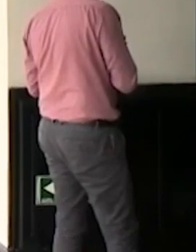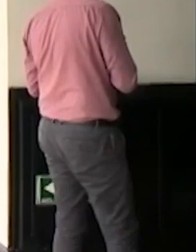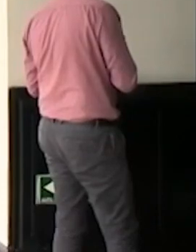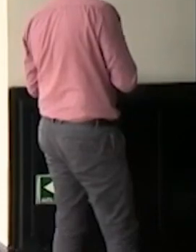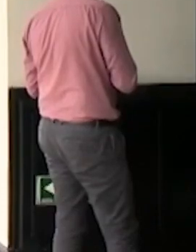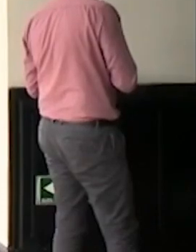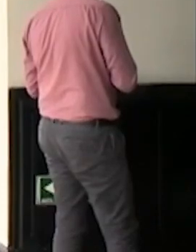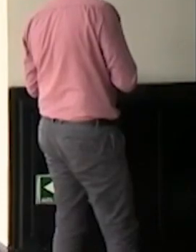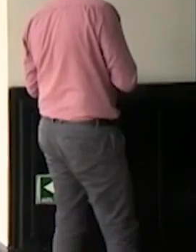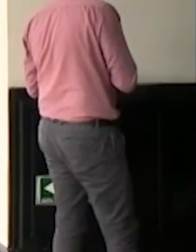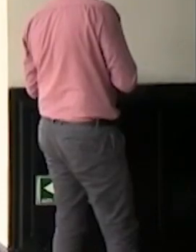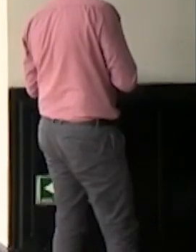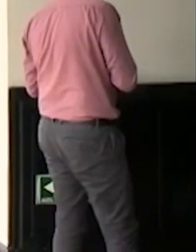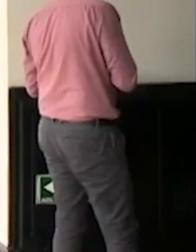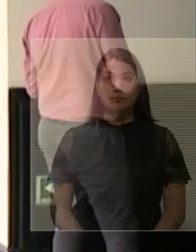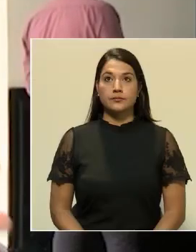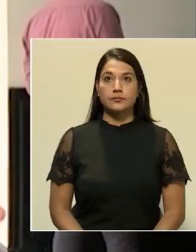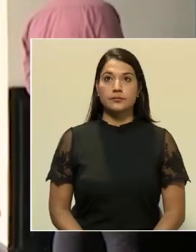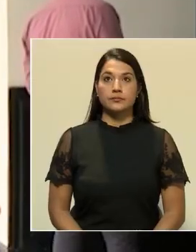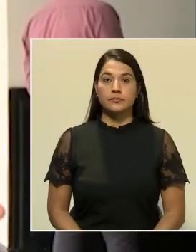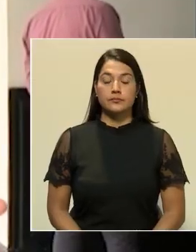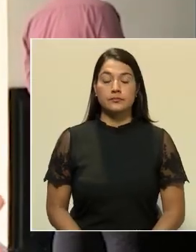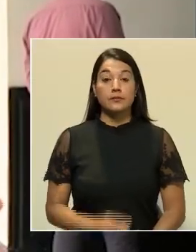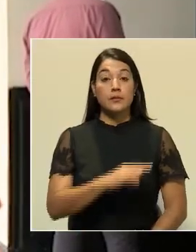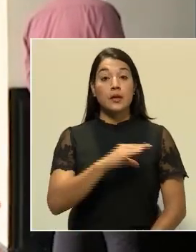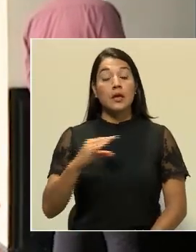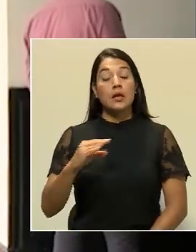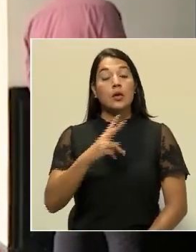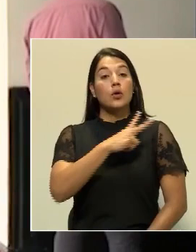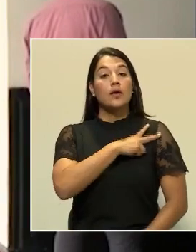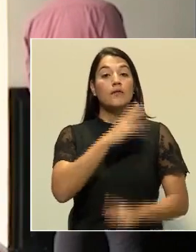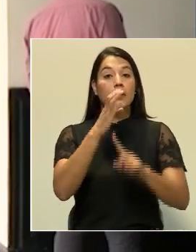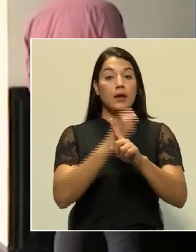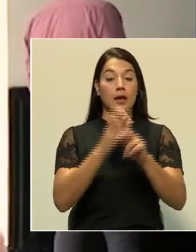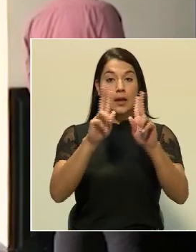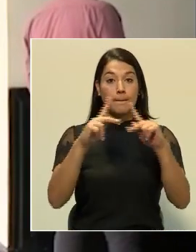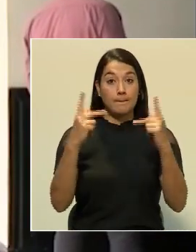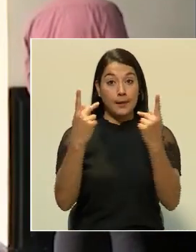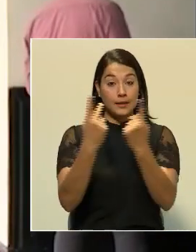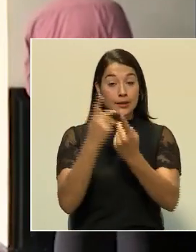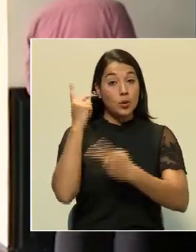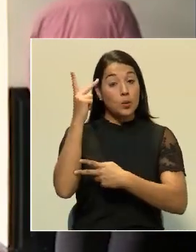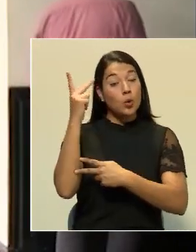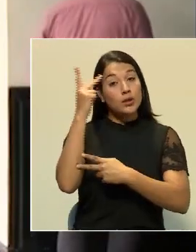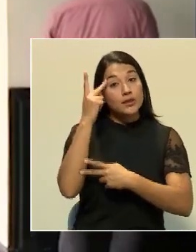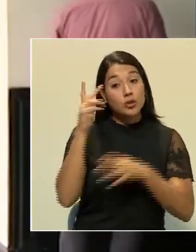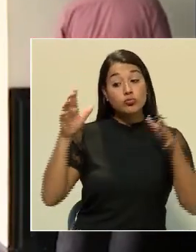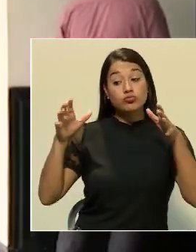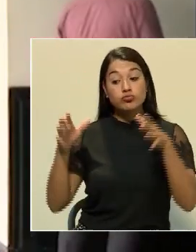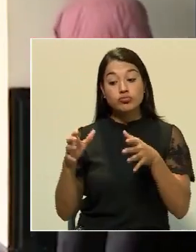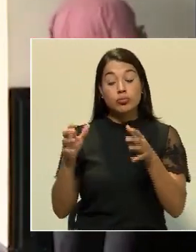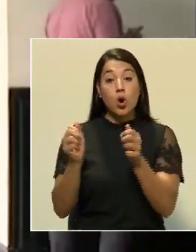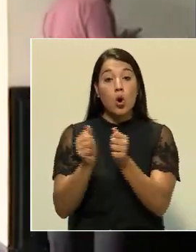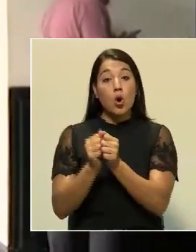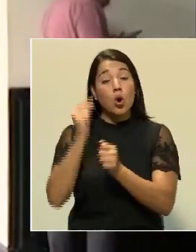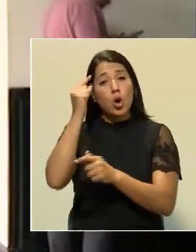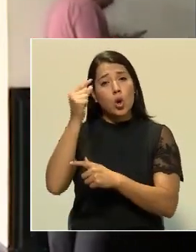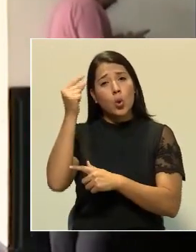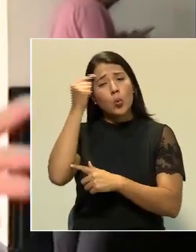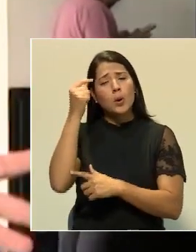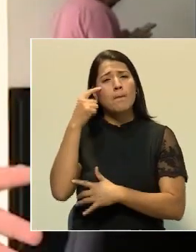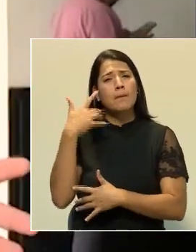extraordinarias. Y nos reunimos los jefes de fracción junto con el Poder Ejecutivo para